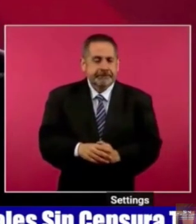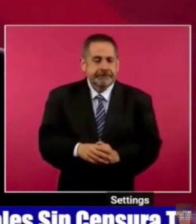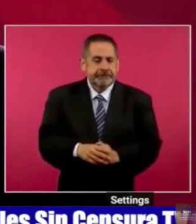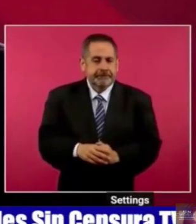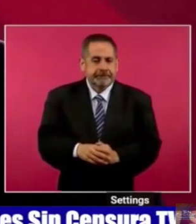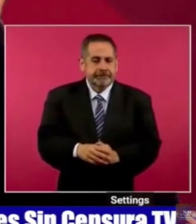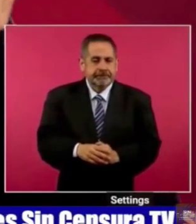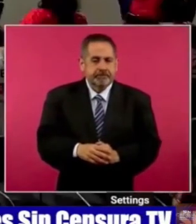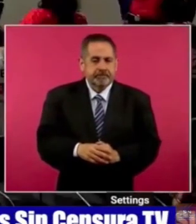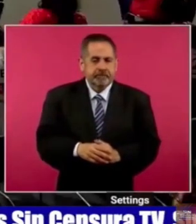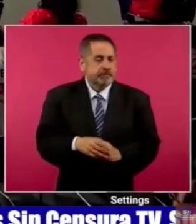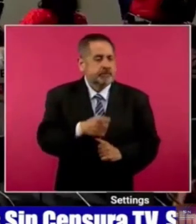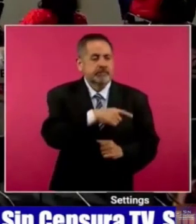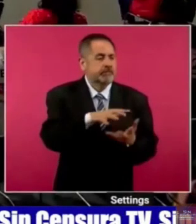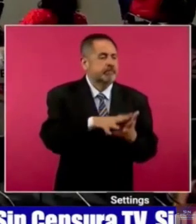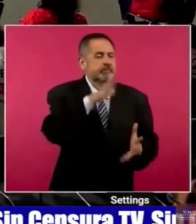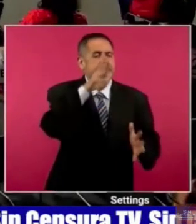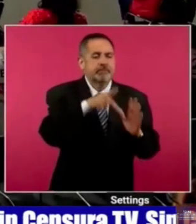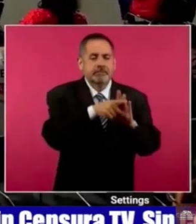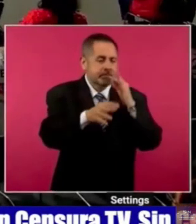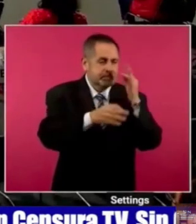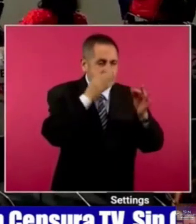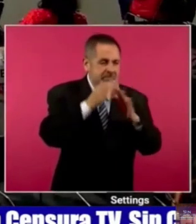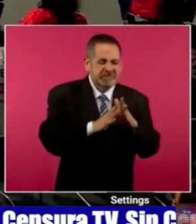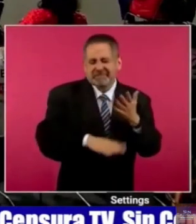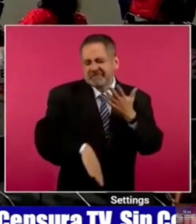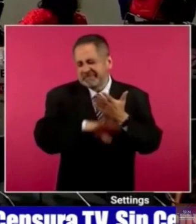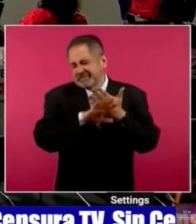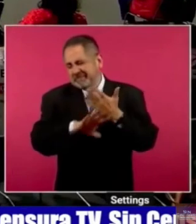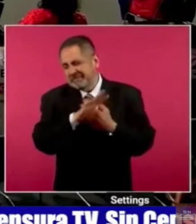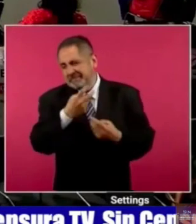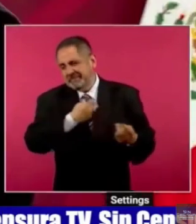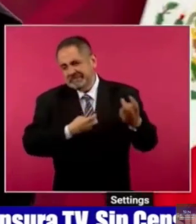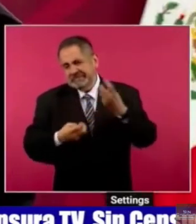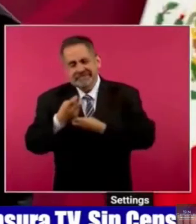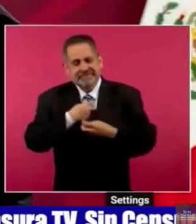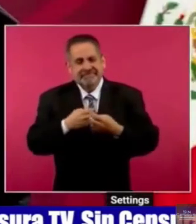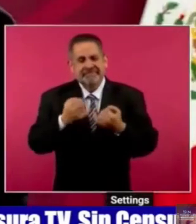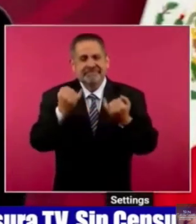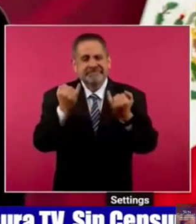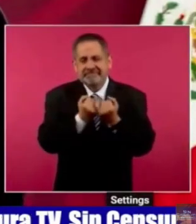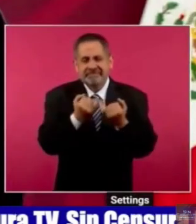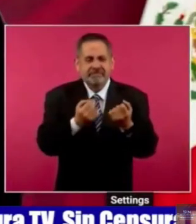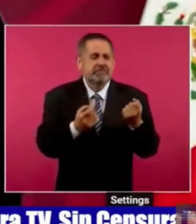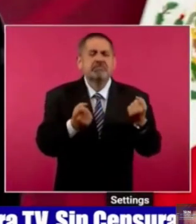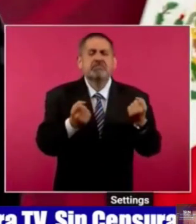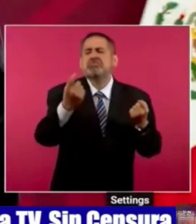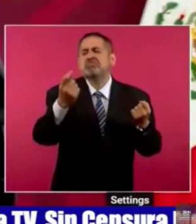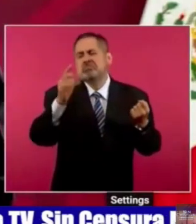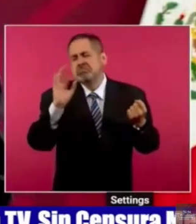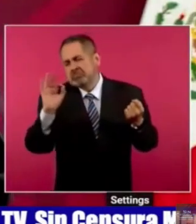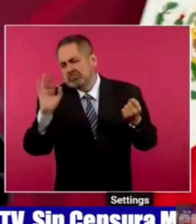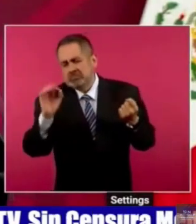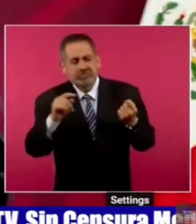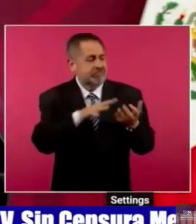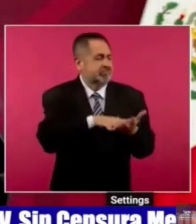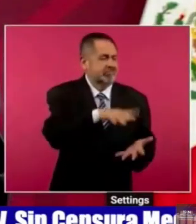Y la mayoría de los medios en contra, con honrosas excepciones.